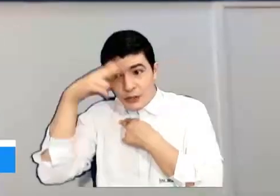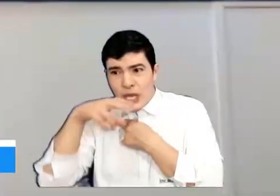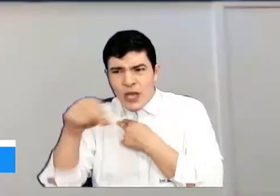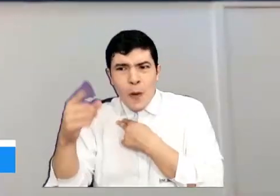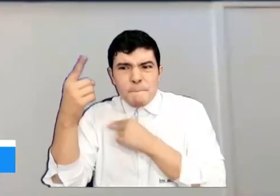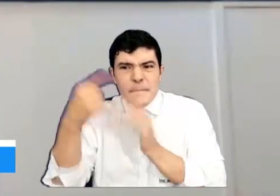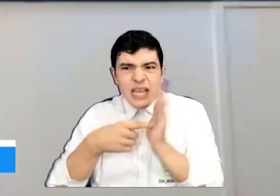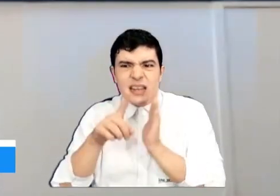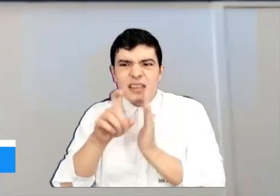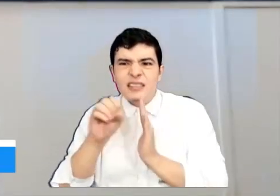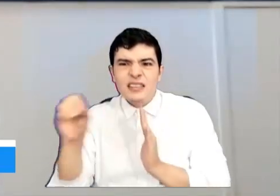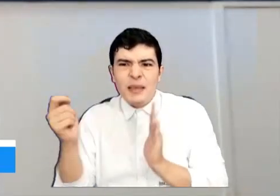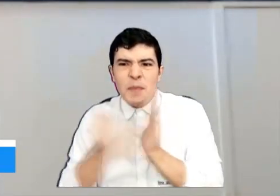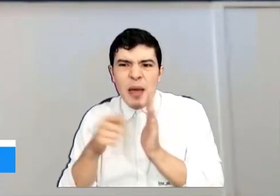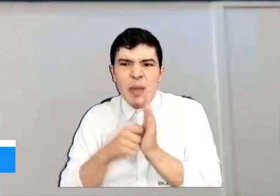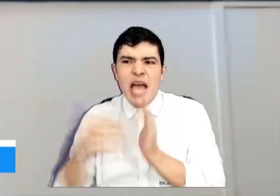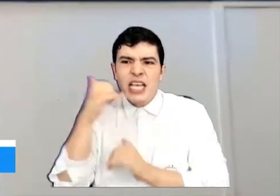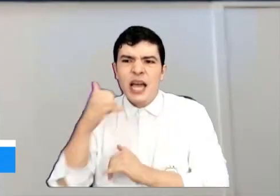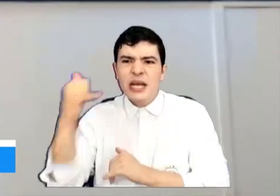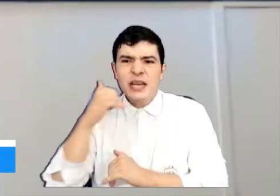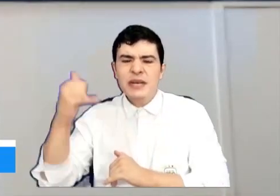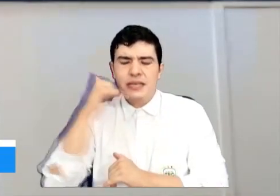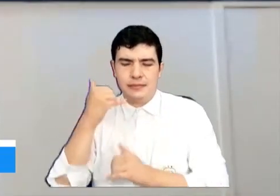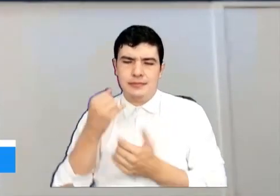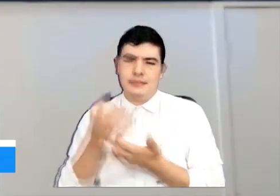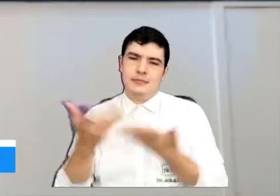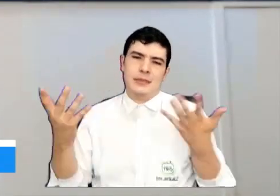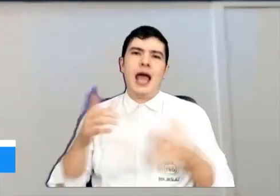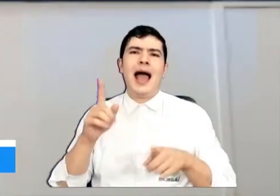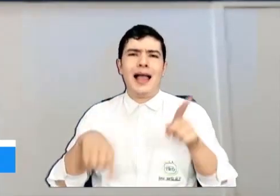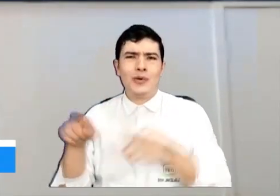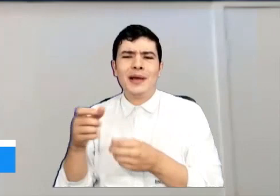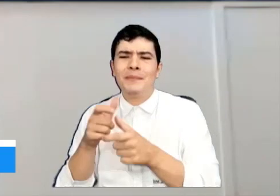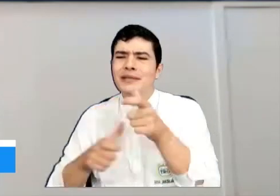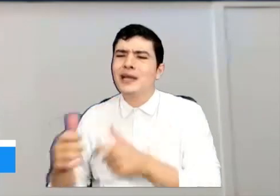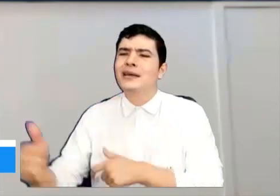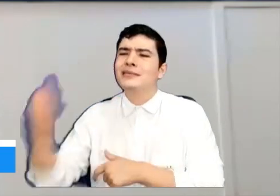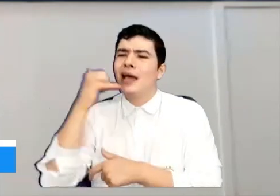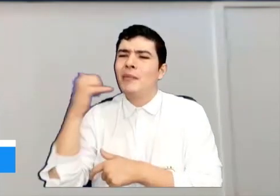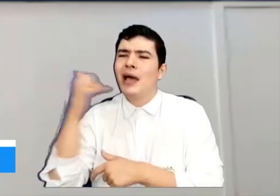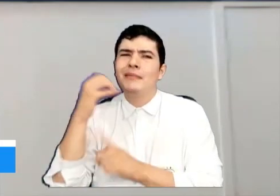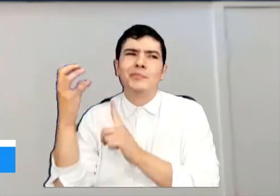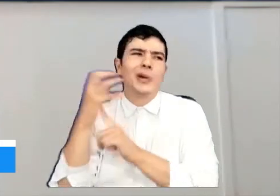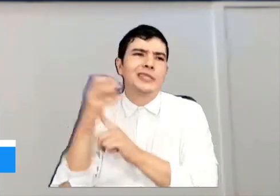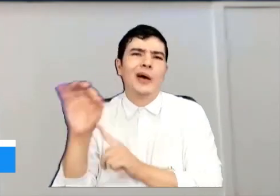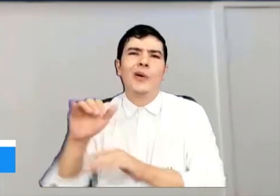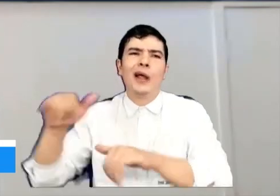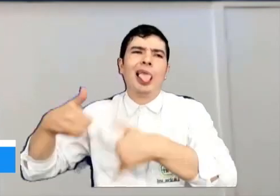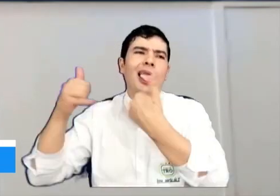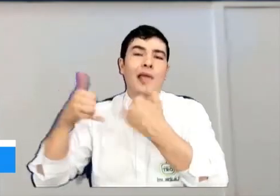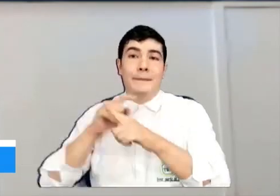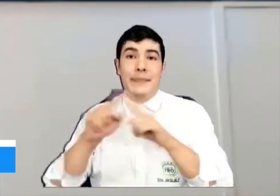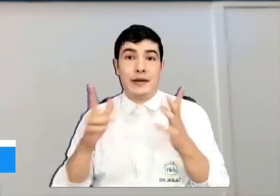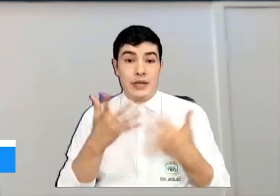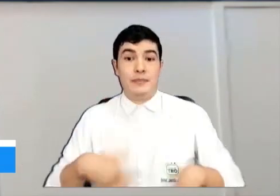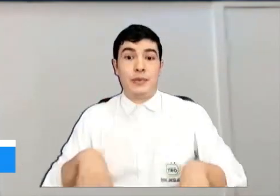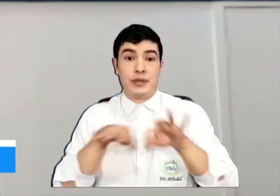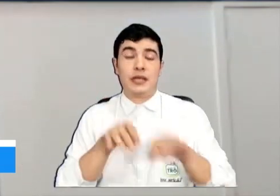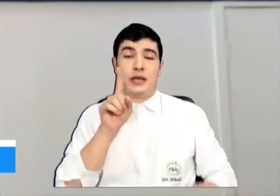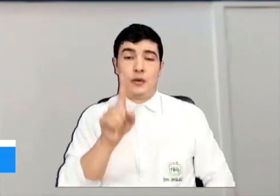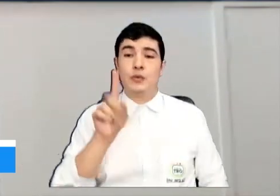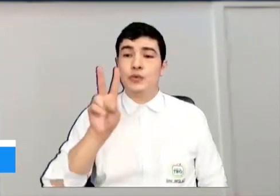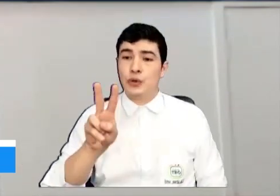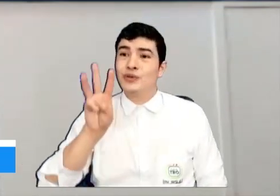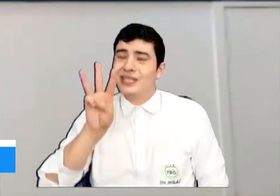123 sea utilizado exclusivamente para reportar aquellas acciones delictivas, de criminalidad o de violencia. Y por otra parte también hacer